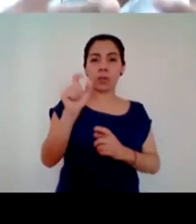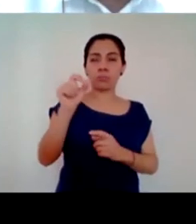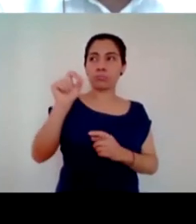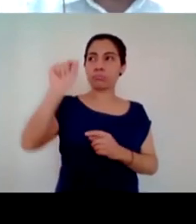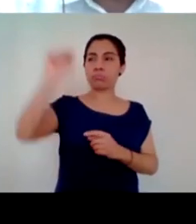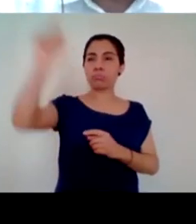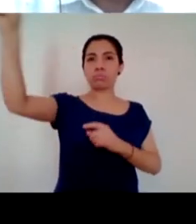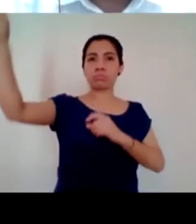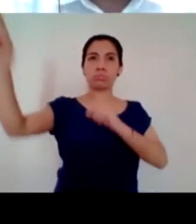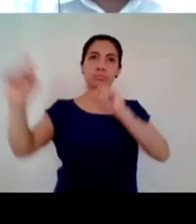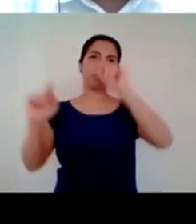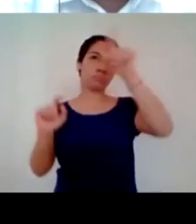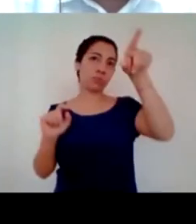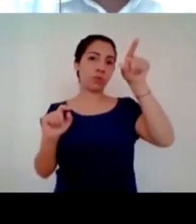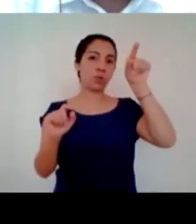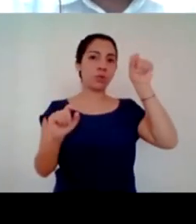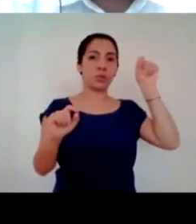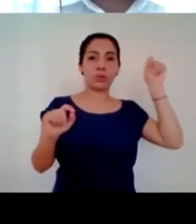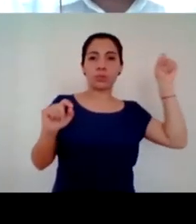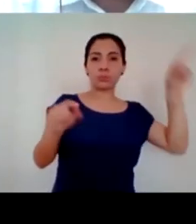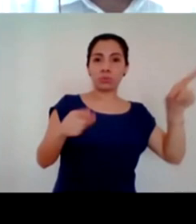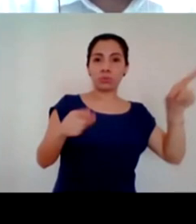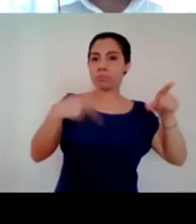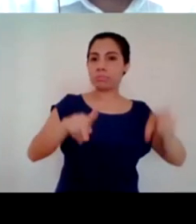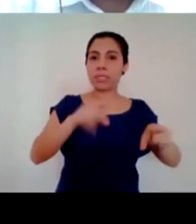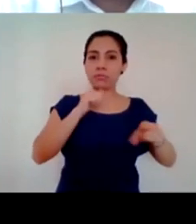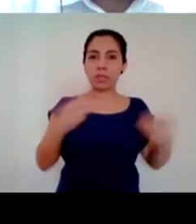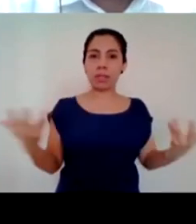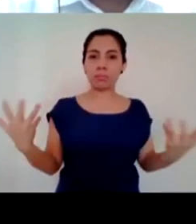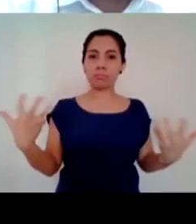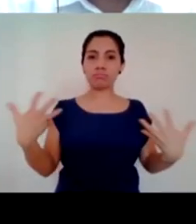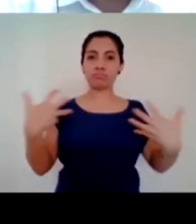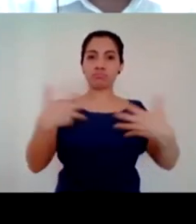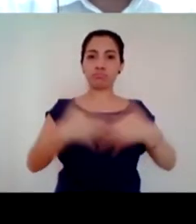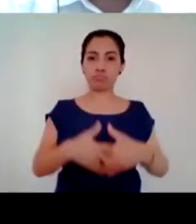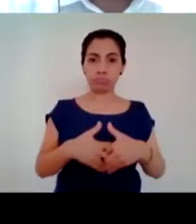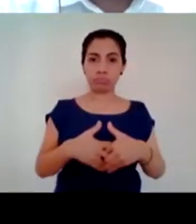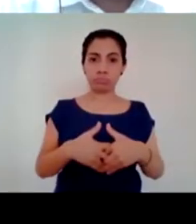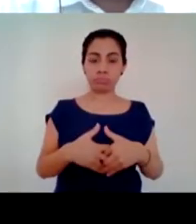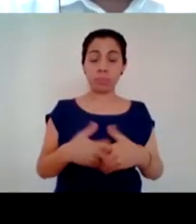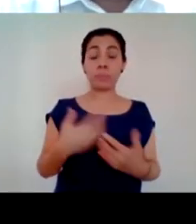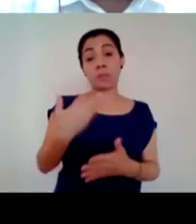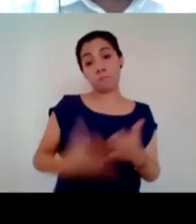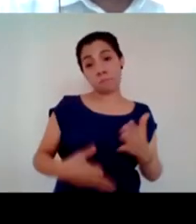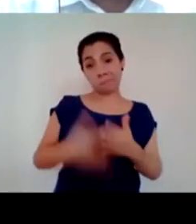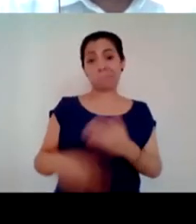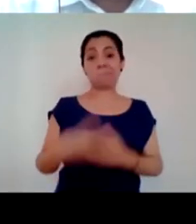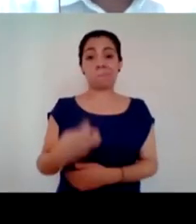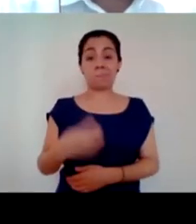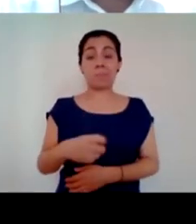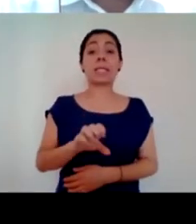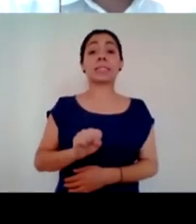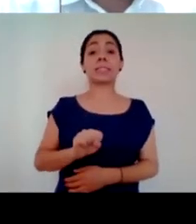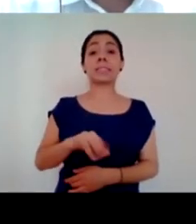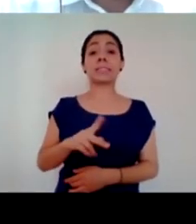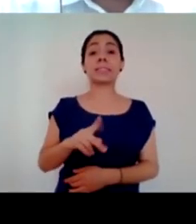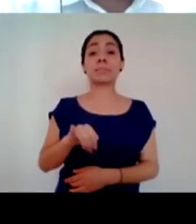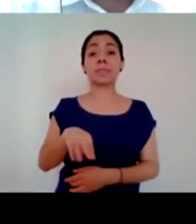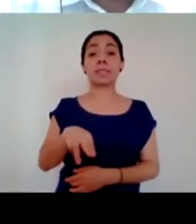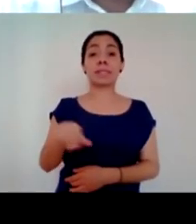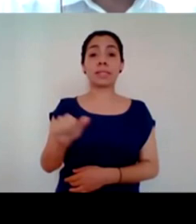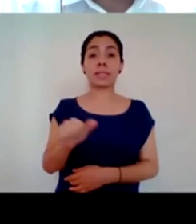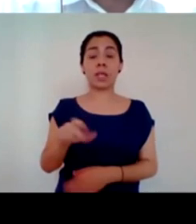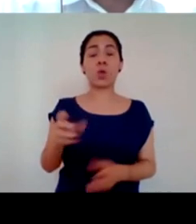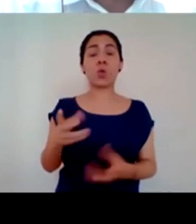logramos cuajar las acciones. CIPINA ha venido haciendo a través de Ricardo Bucio una serie de reuniones, una serie